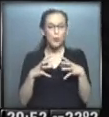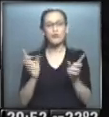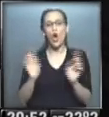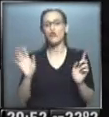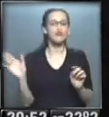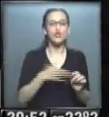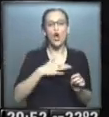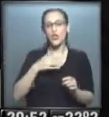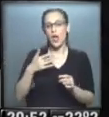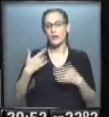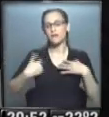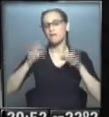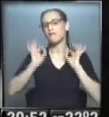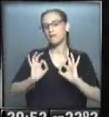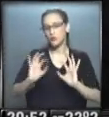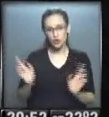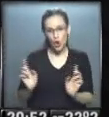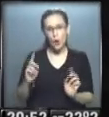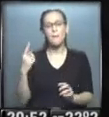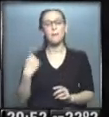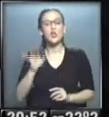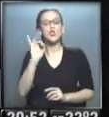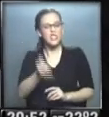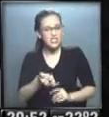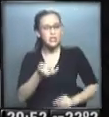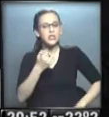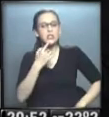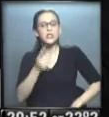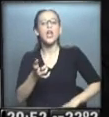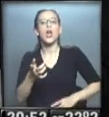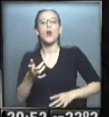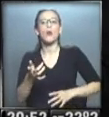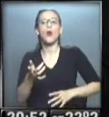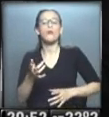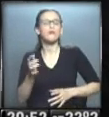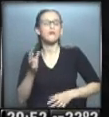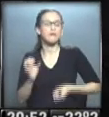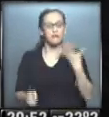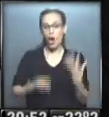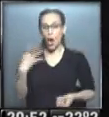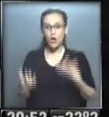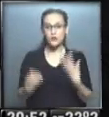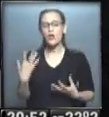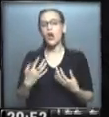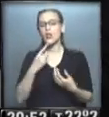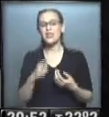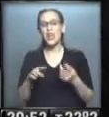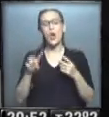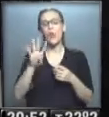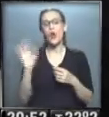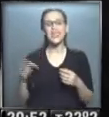general. Lo que sí me impactó fue la repercusión que estos 40 años de